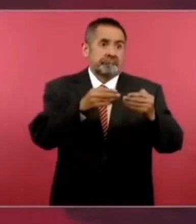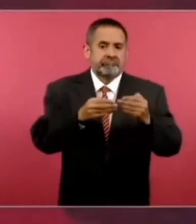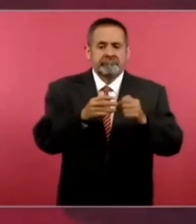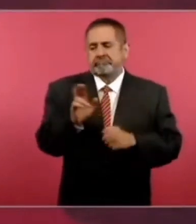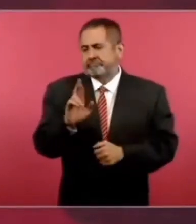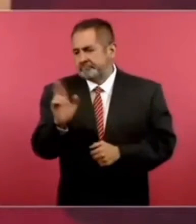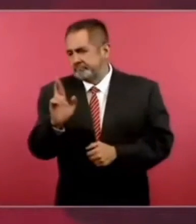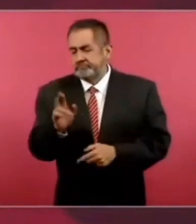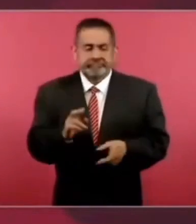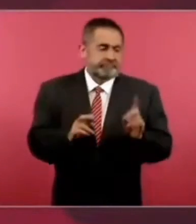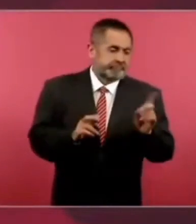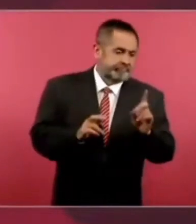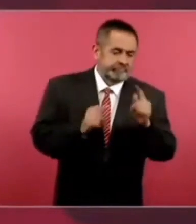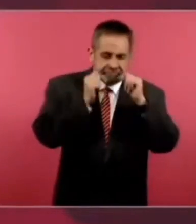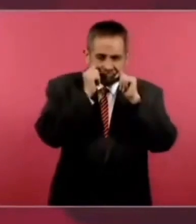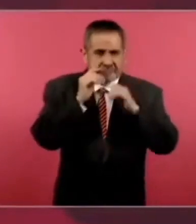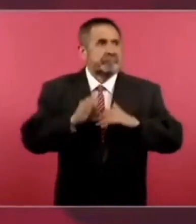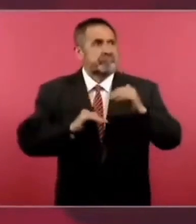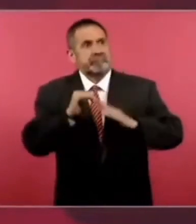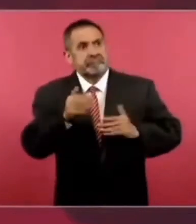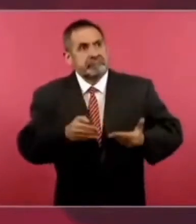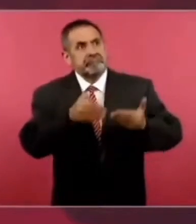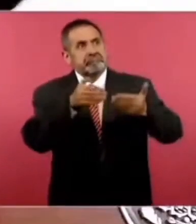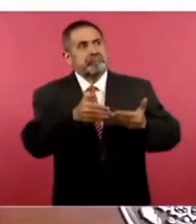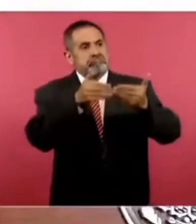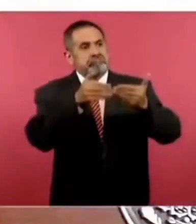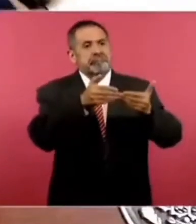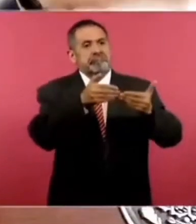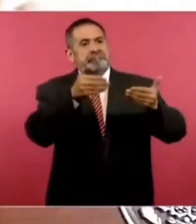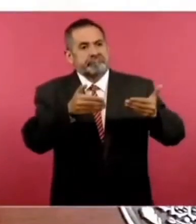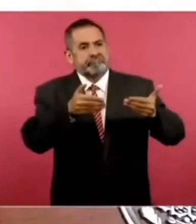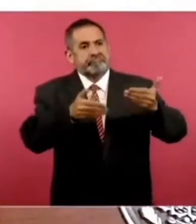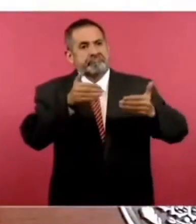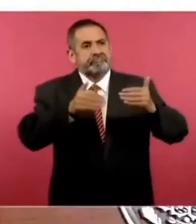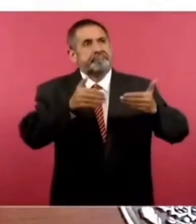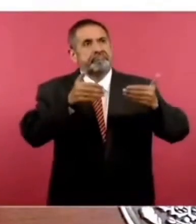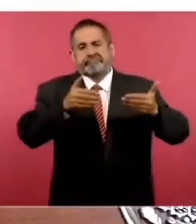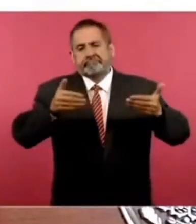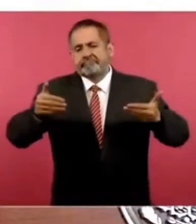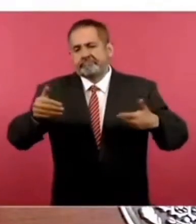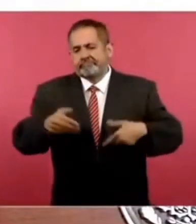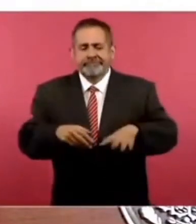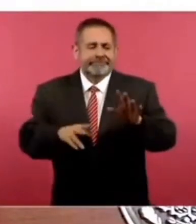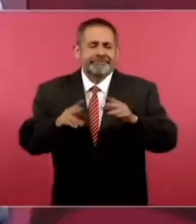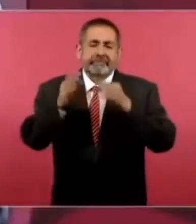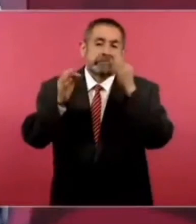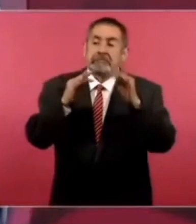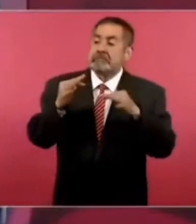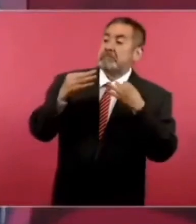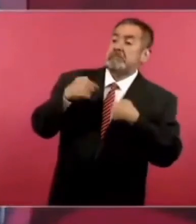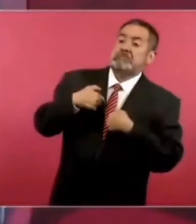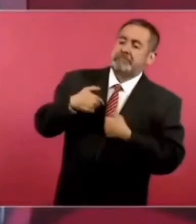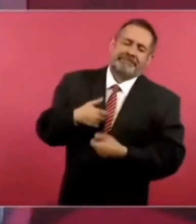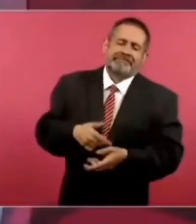republicanos o demócratas, hacían su tramo de muro, también por publicidad.